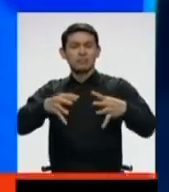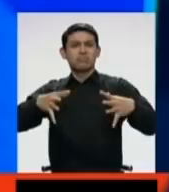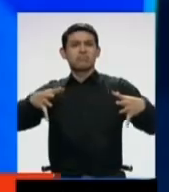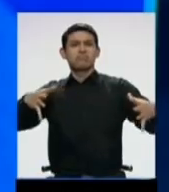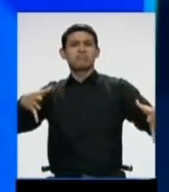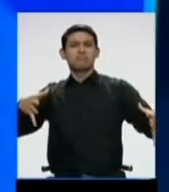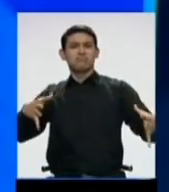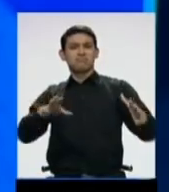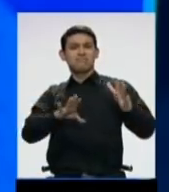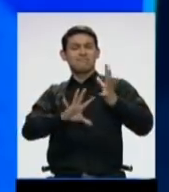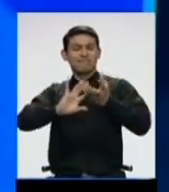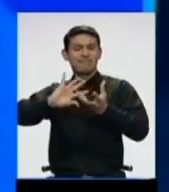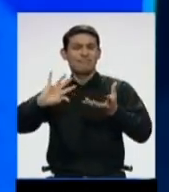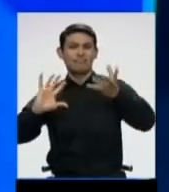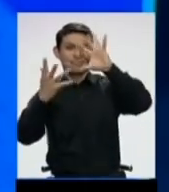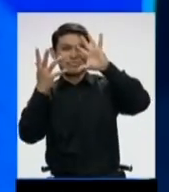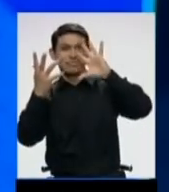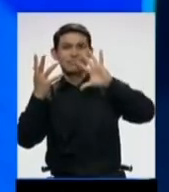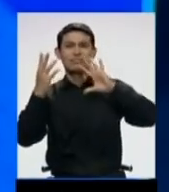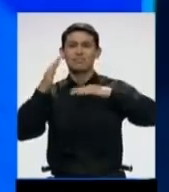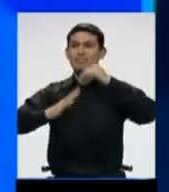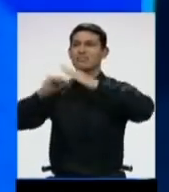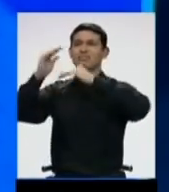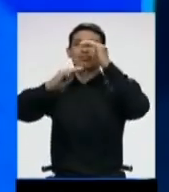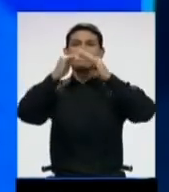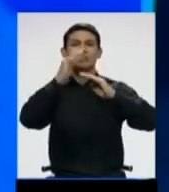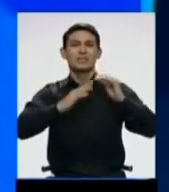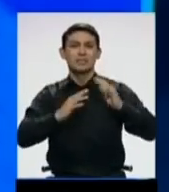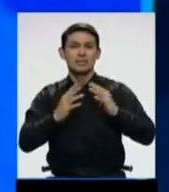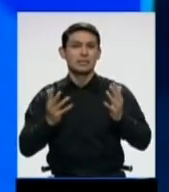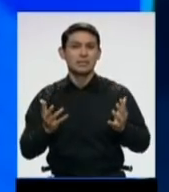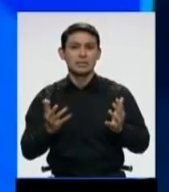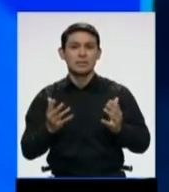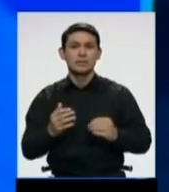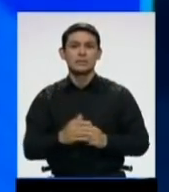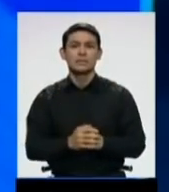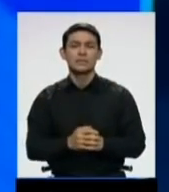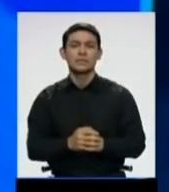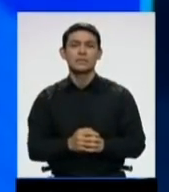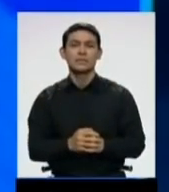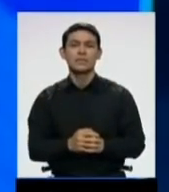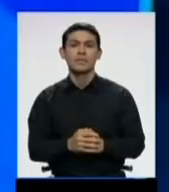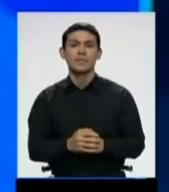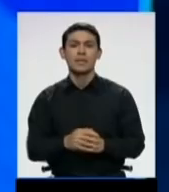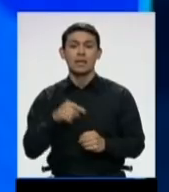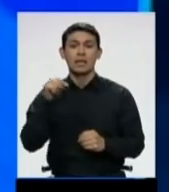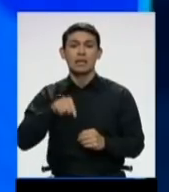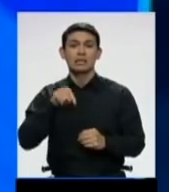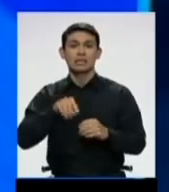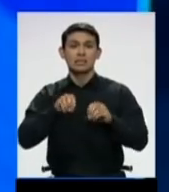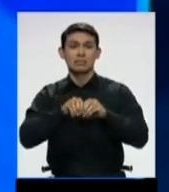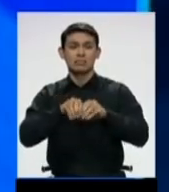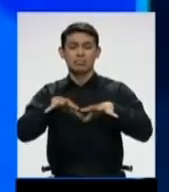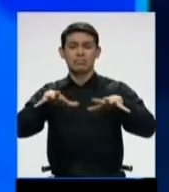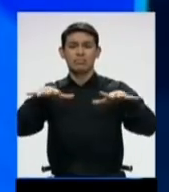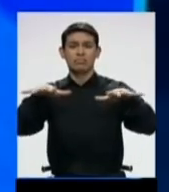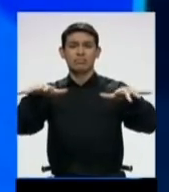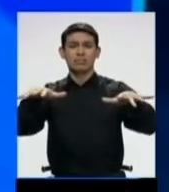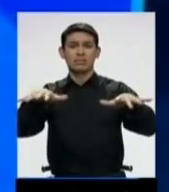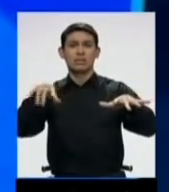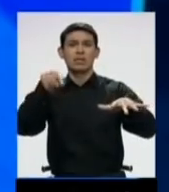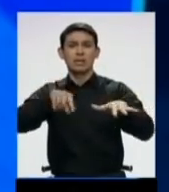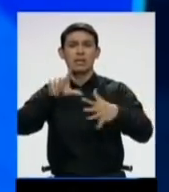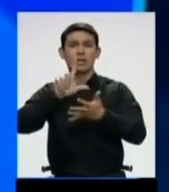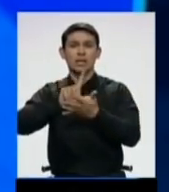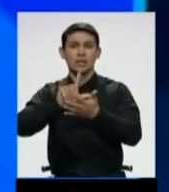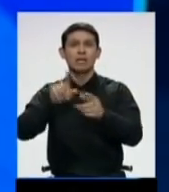expansión desordenada, complicada, que no viene de los últimos años, sino de décadas atrás. Esta expansión, por gran parte, gente también